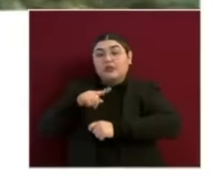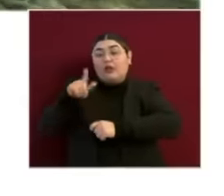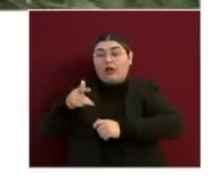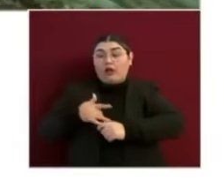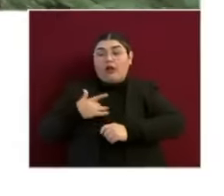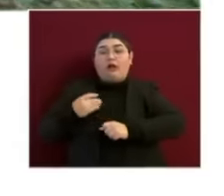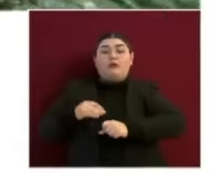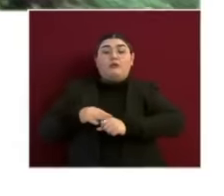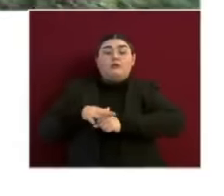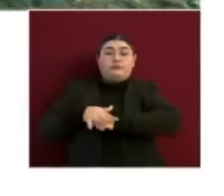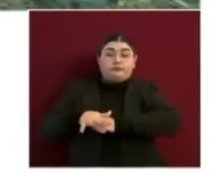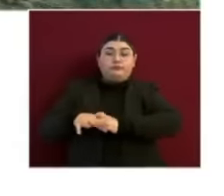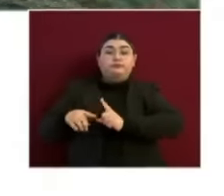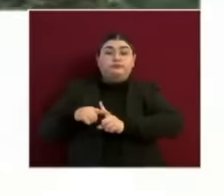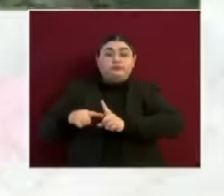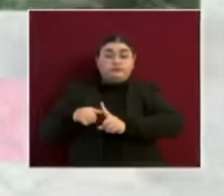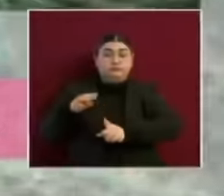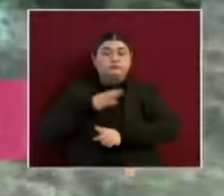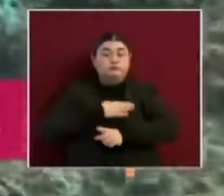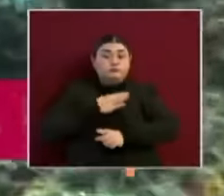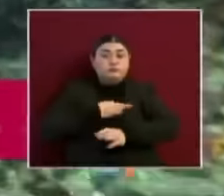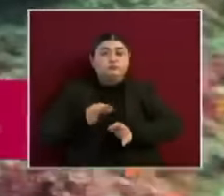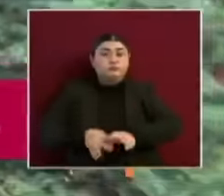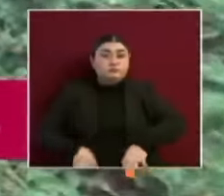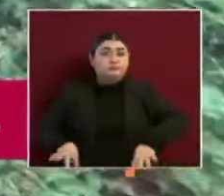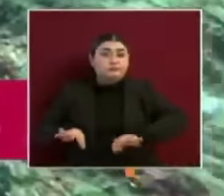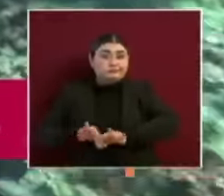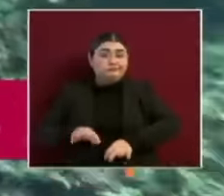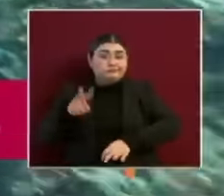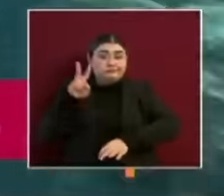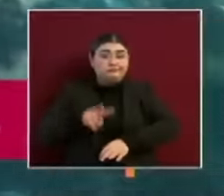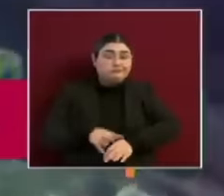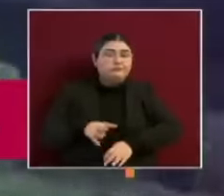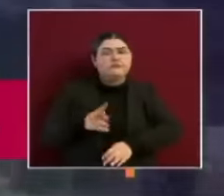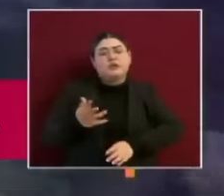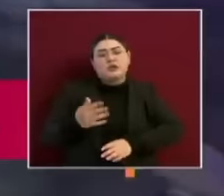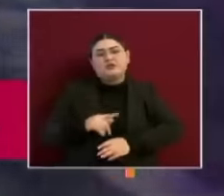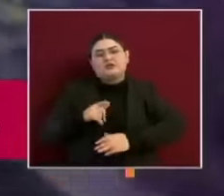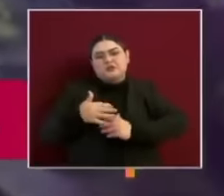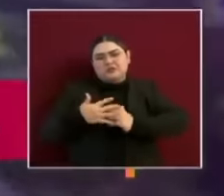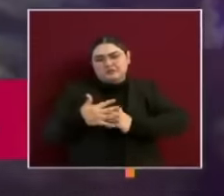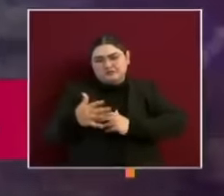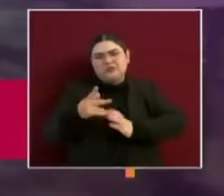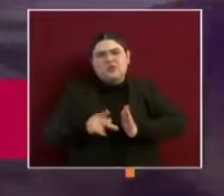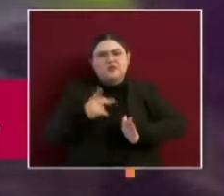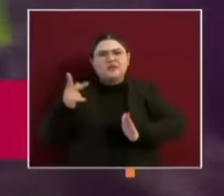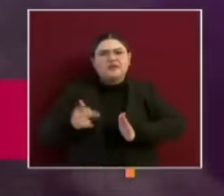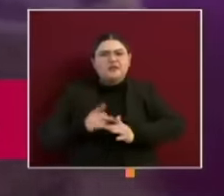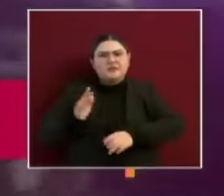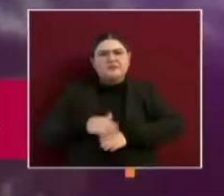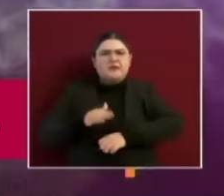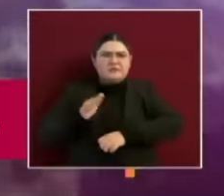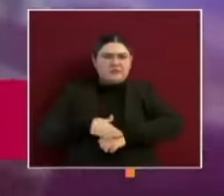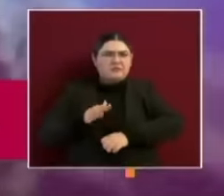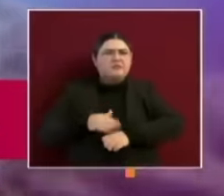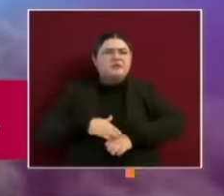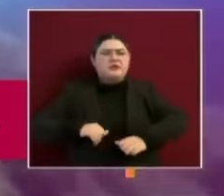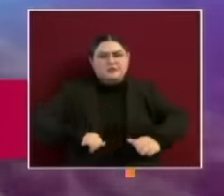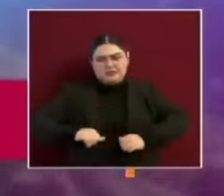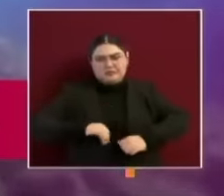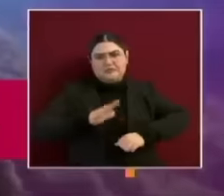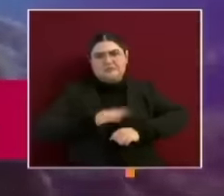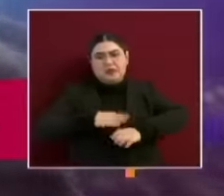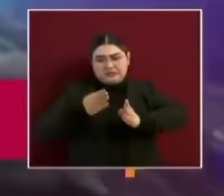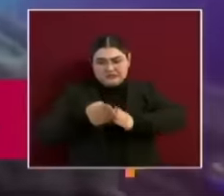un impacto muy, muy importante. Y a partir de ahí duplicamos los esfuerzos, siempre con